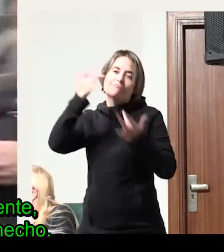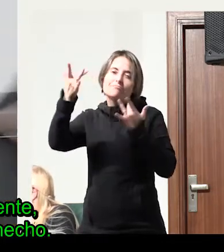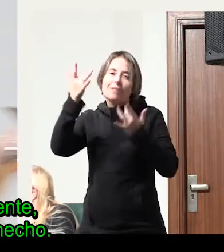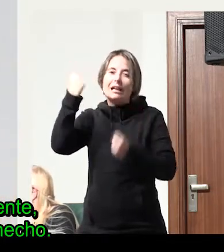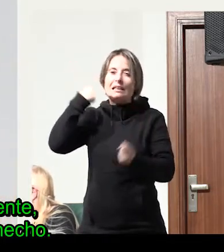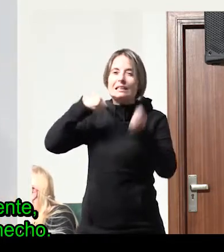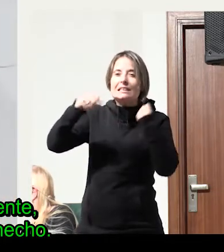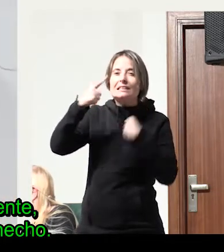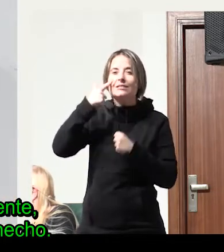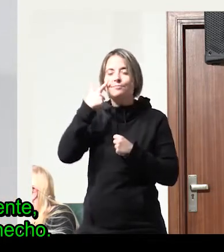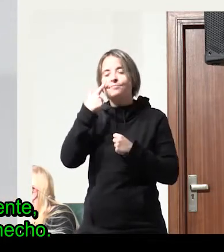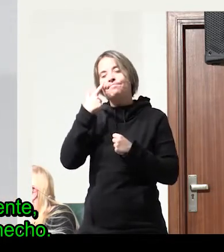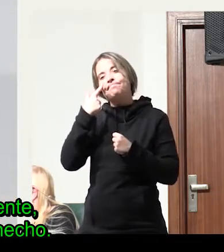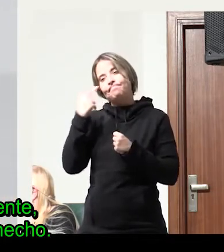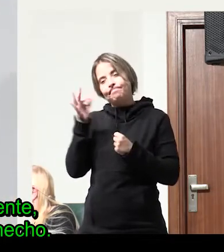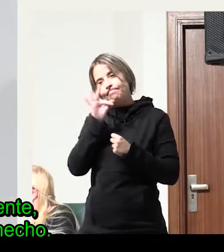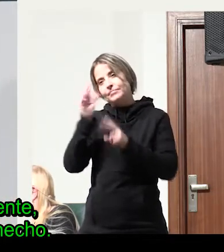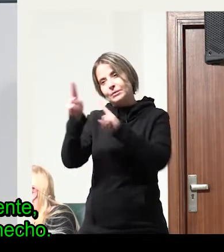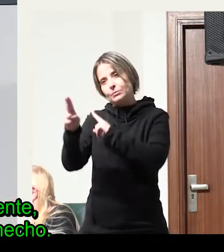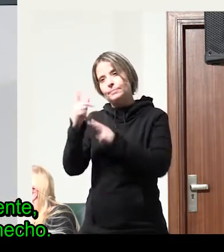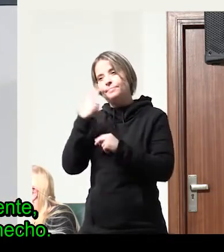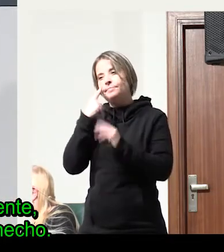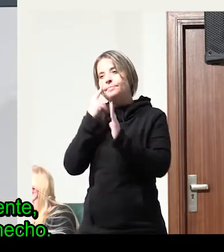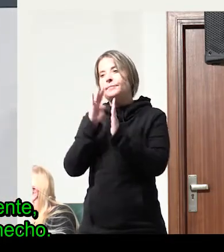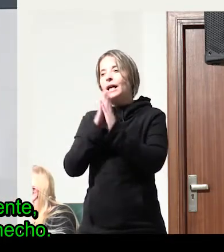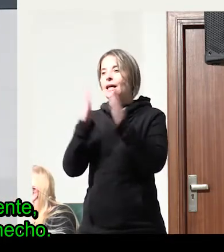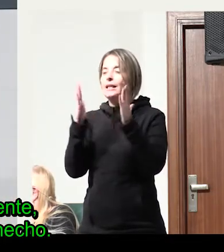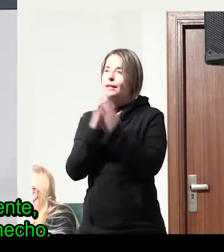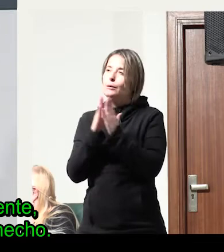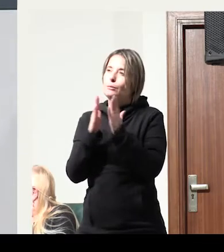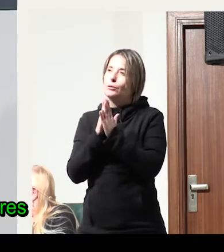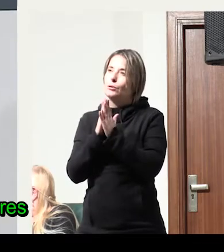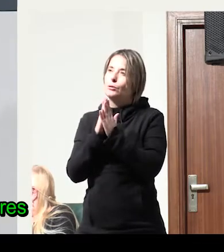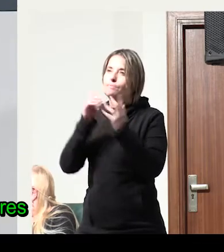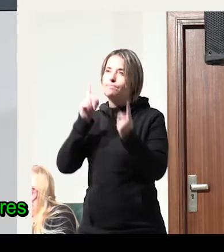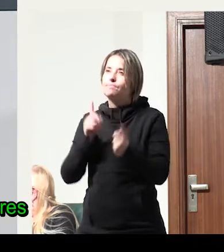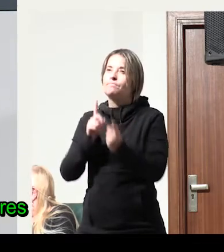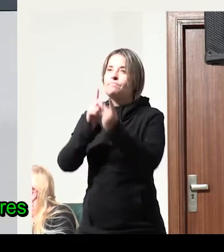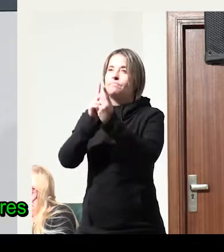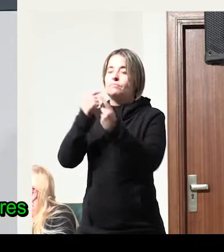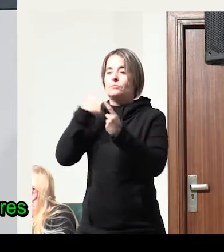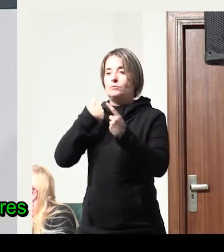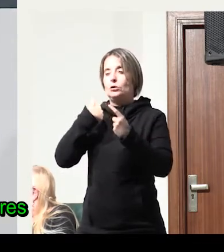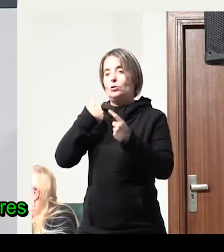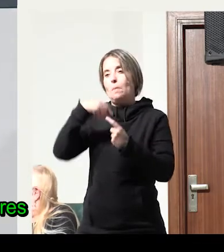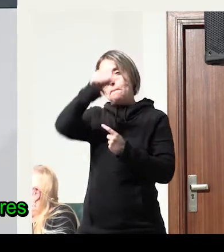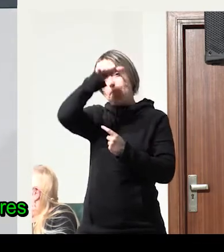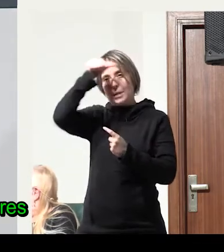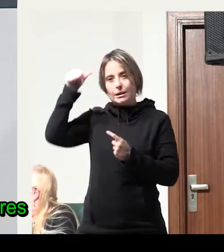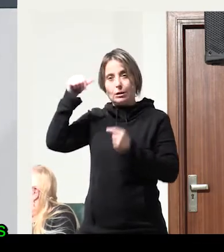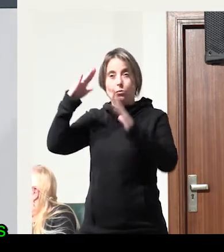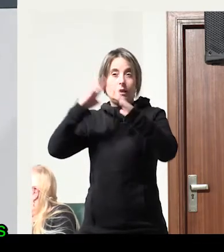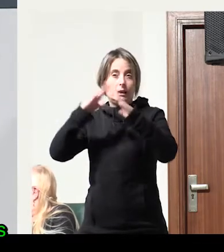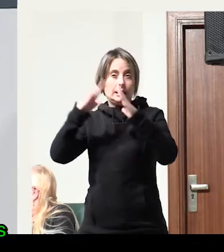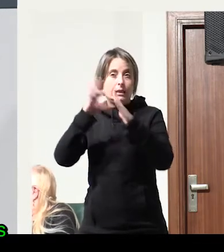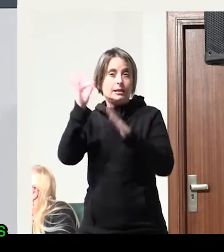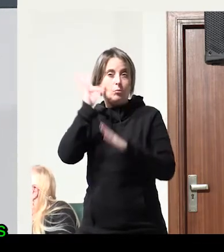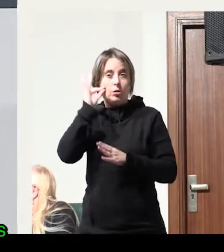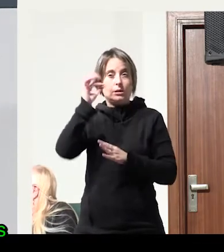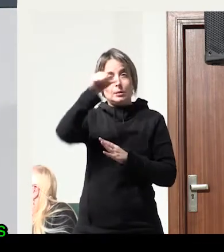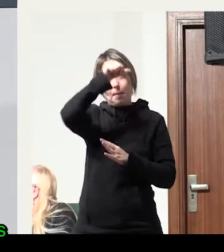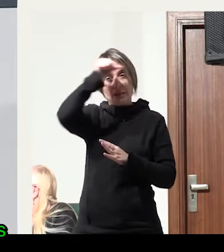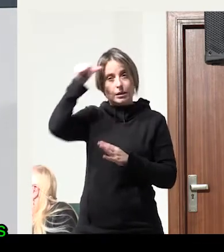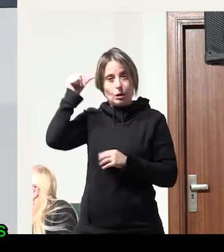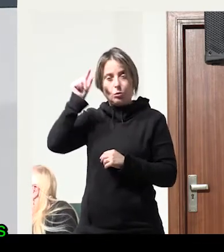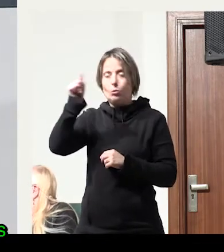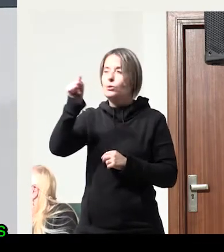el libro surge precisamente por un encuentro que habíamos hecho. Yo soy de Basauri, de la Casa de las Mujeres de Basauri, y